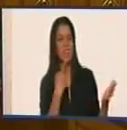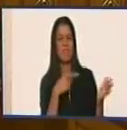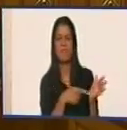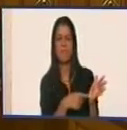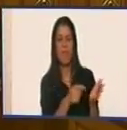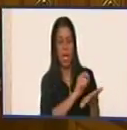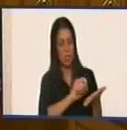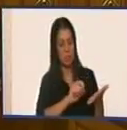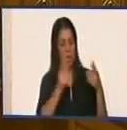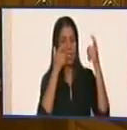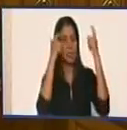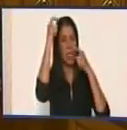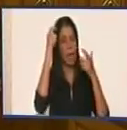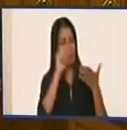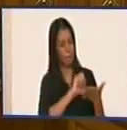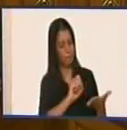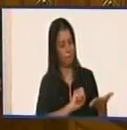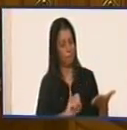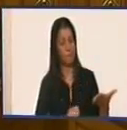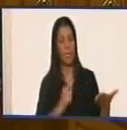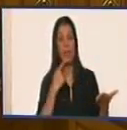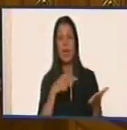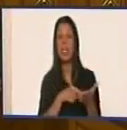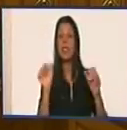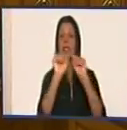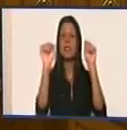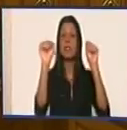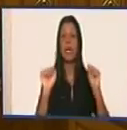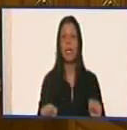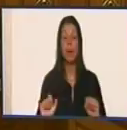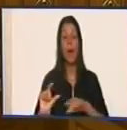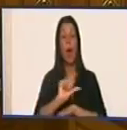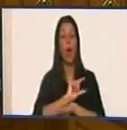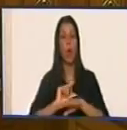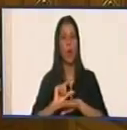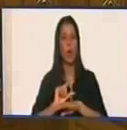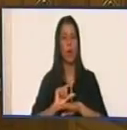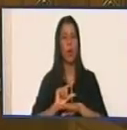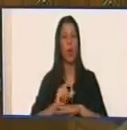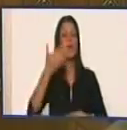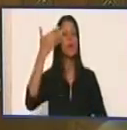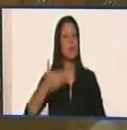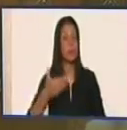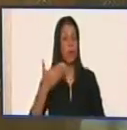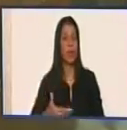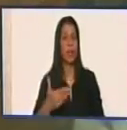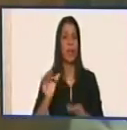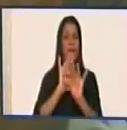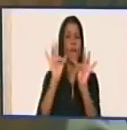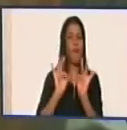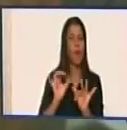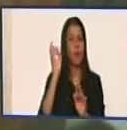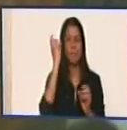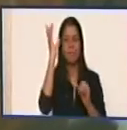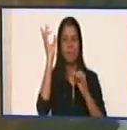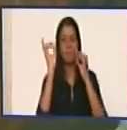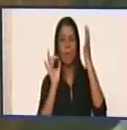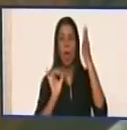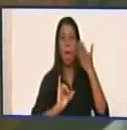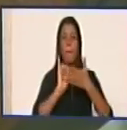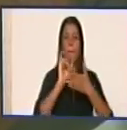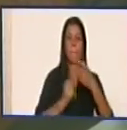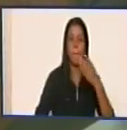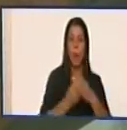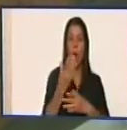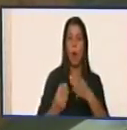dice Chávez, cito, el sistema de gobierno debe contar con los mecanismos, los cauces, los organismos y